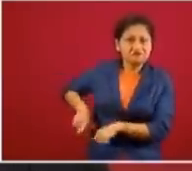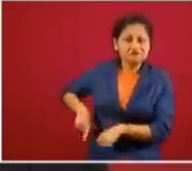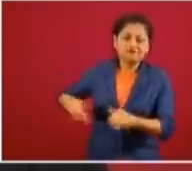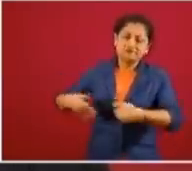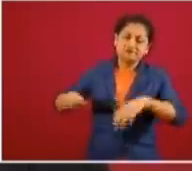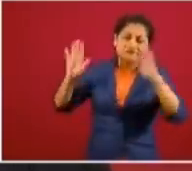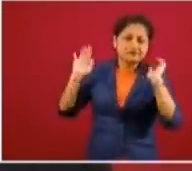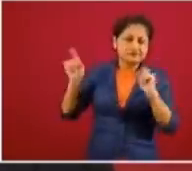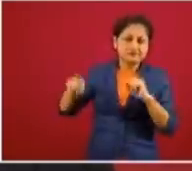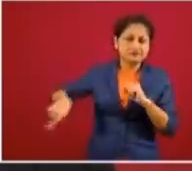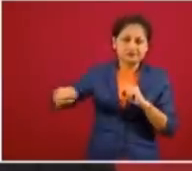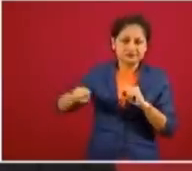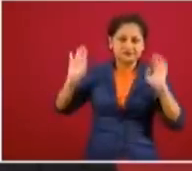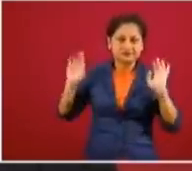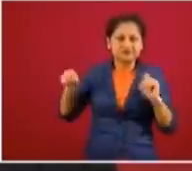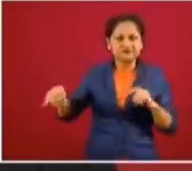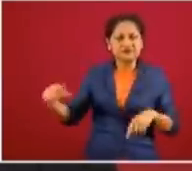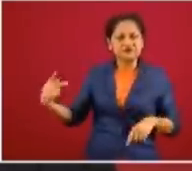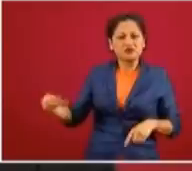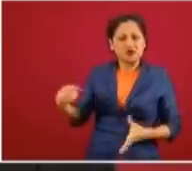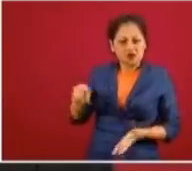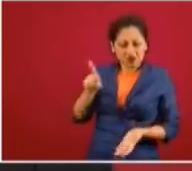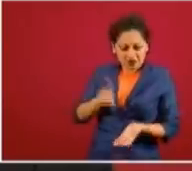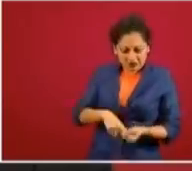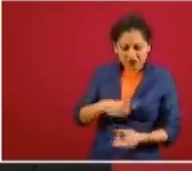también con mala fe.